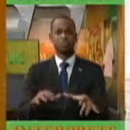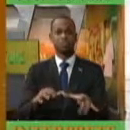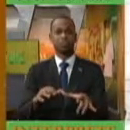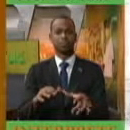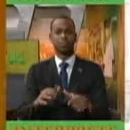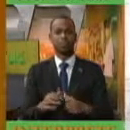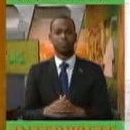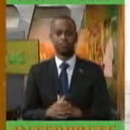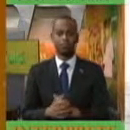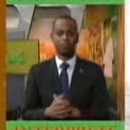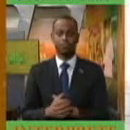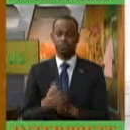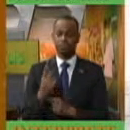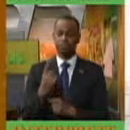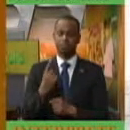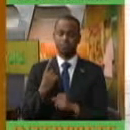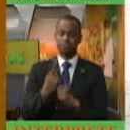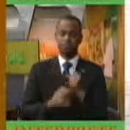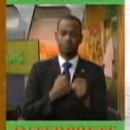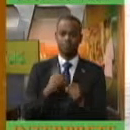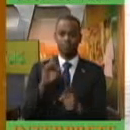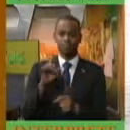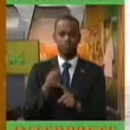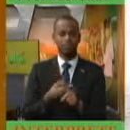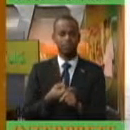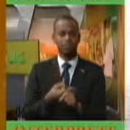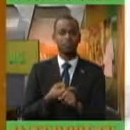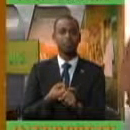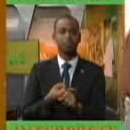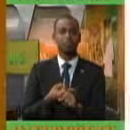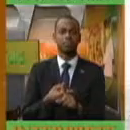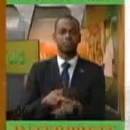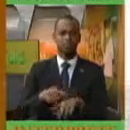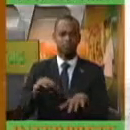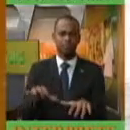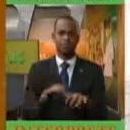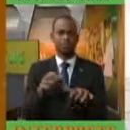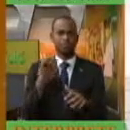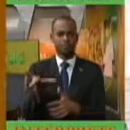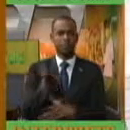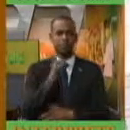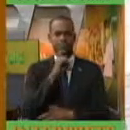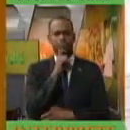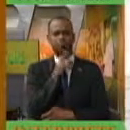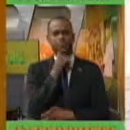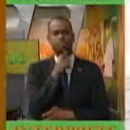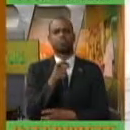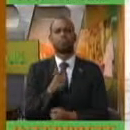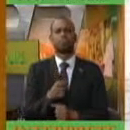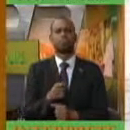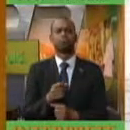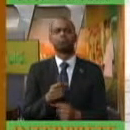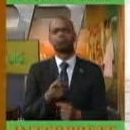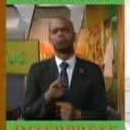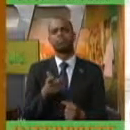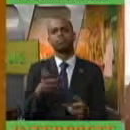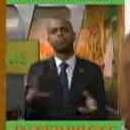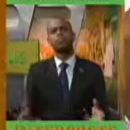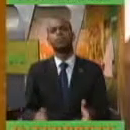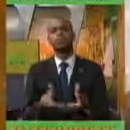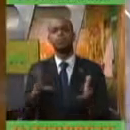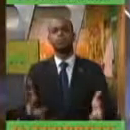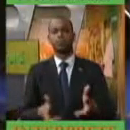que desde un año y ocho meses ha estado fungiendo allá en Boca Chica, ha dado un